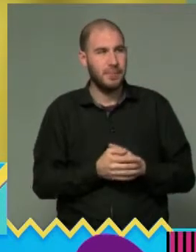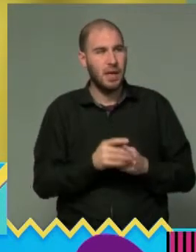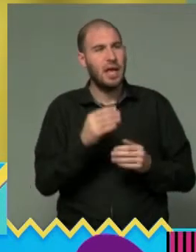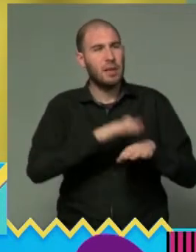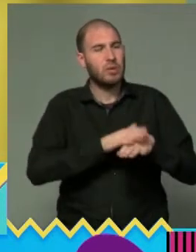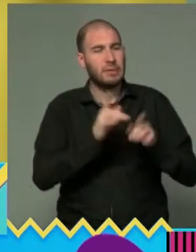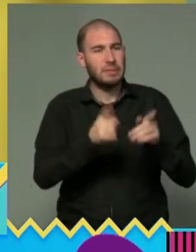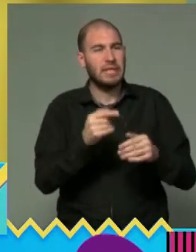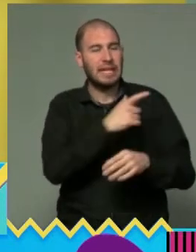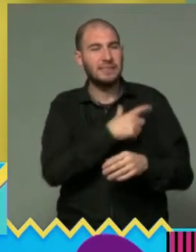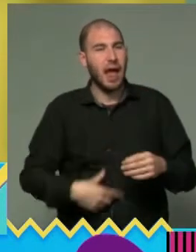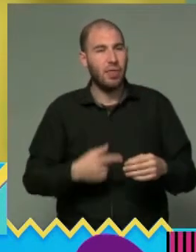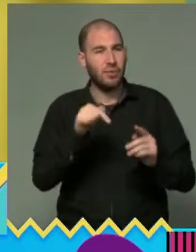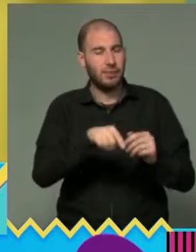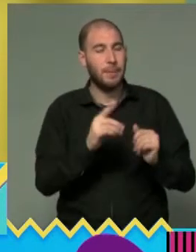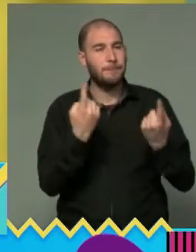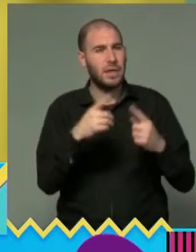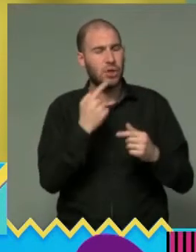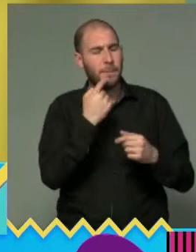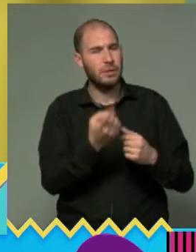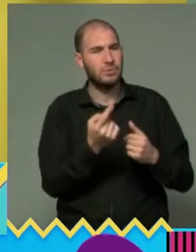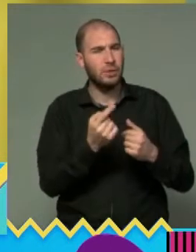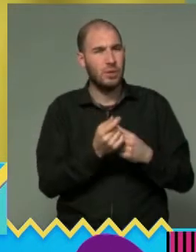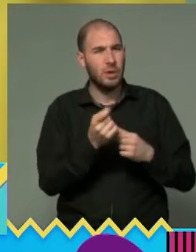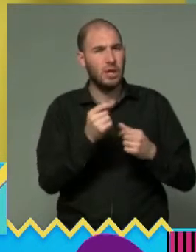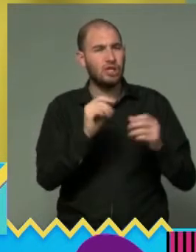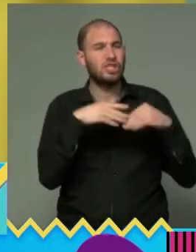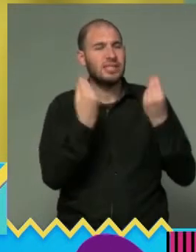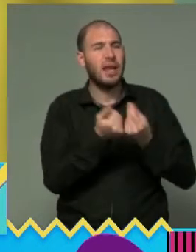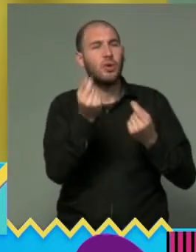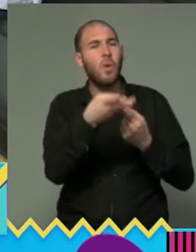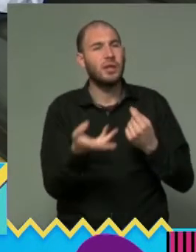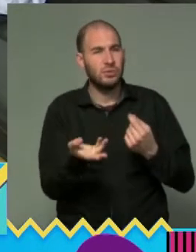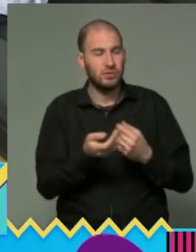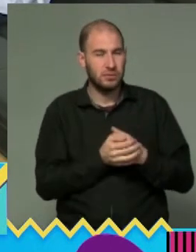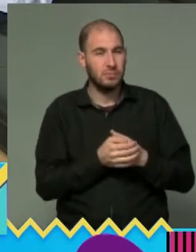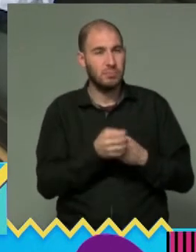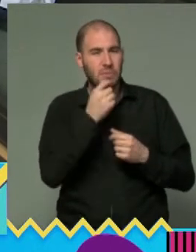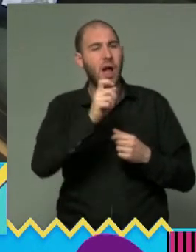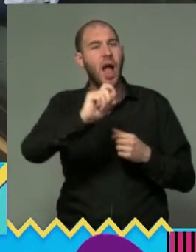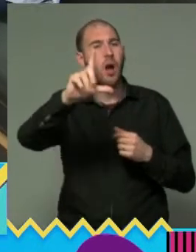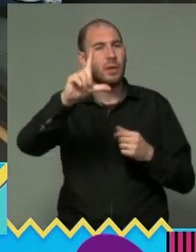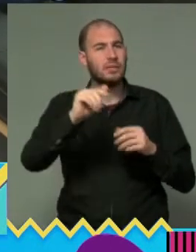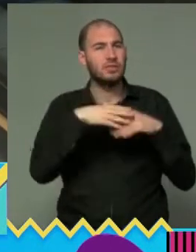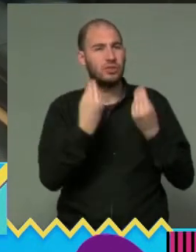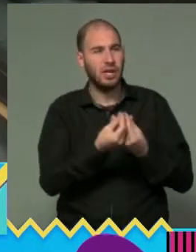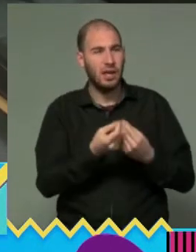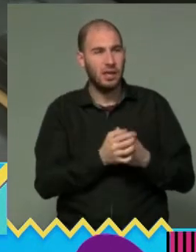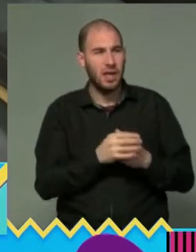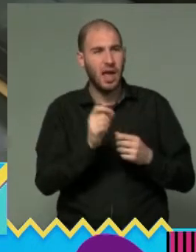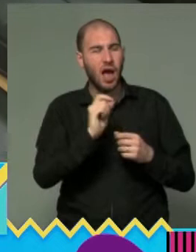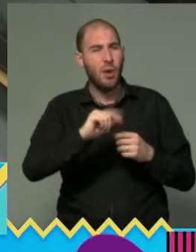rol también del Estado en estos casos, pero me pregunto por el número de casos. ¿Creen que ha crecido el número, que ha